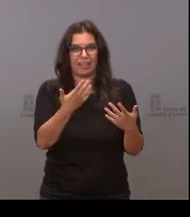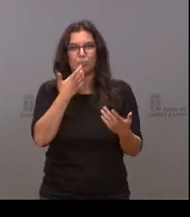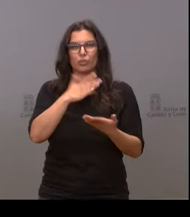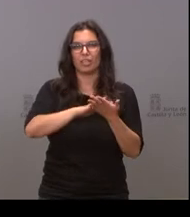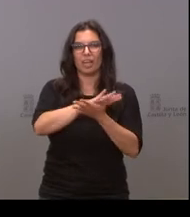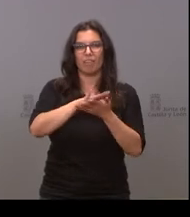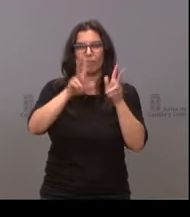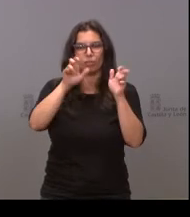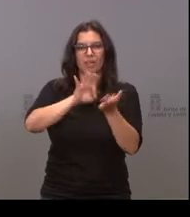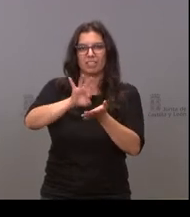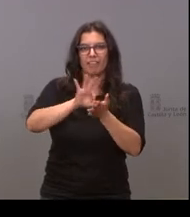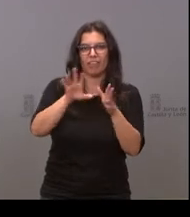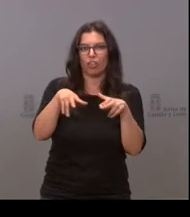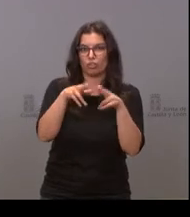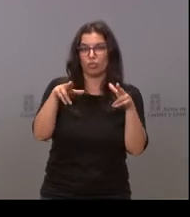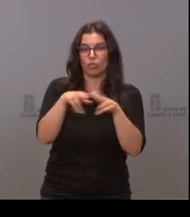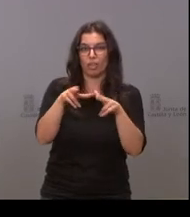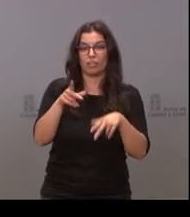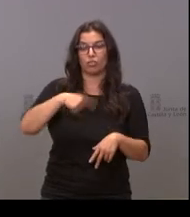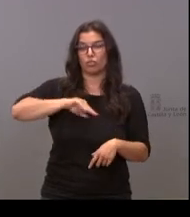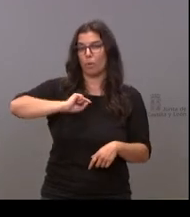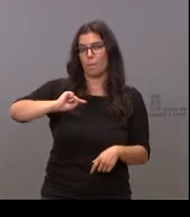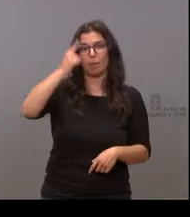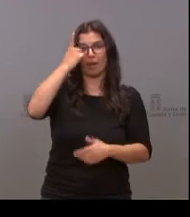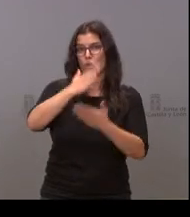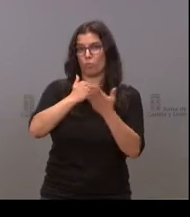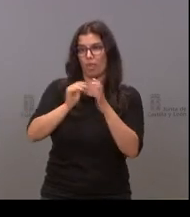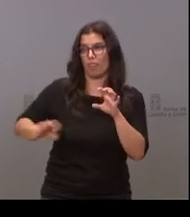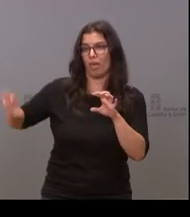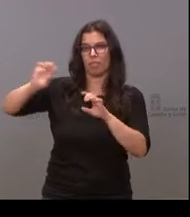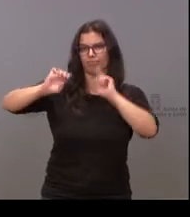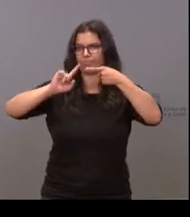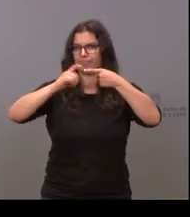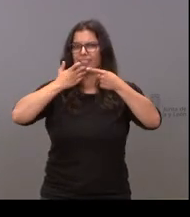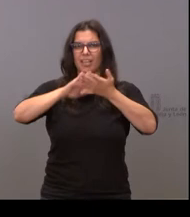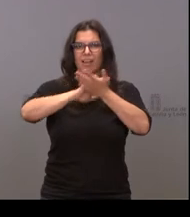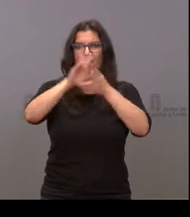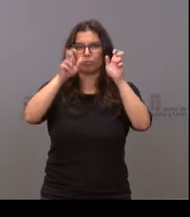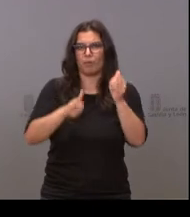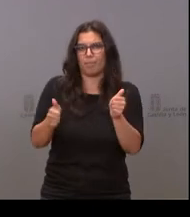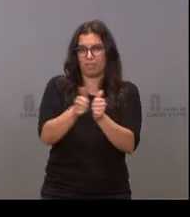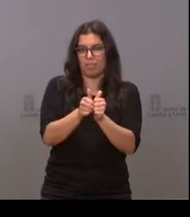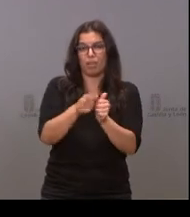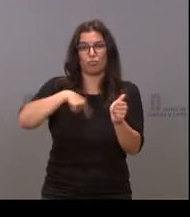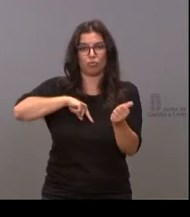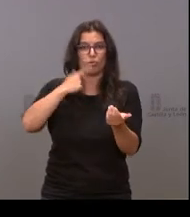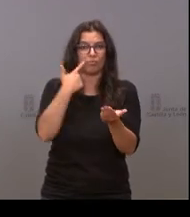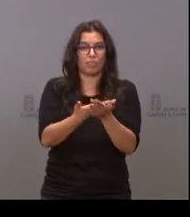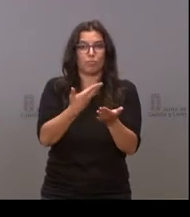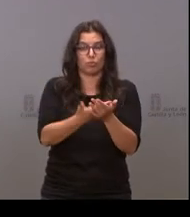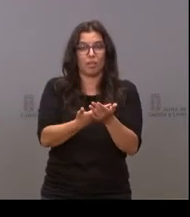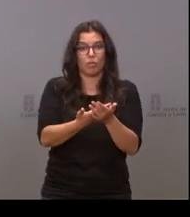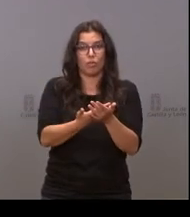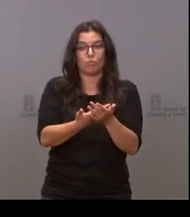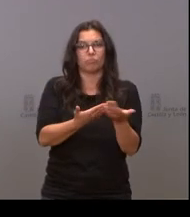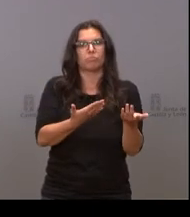y somos la comunidad número uno cuando hablamos de dependencia hemos demostrado por tanto que esto que he dicho es